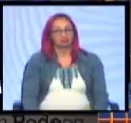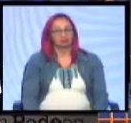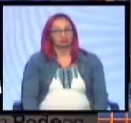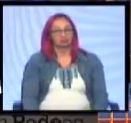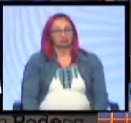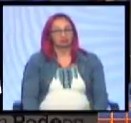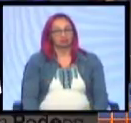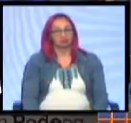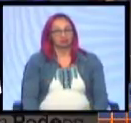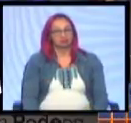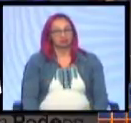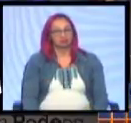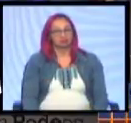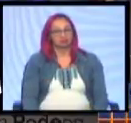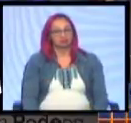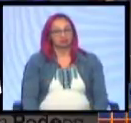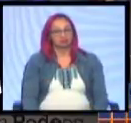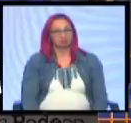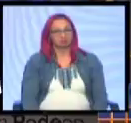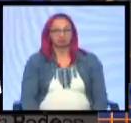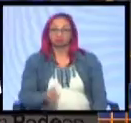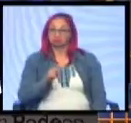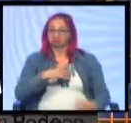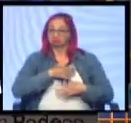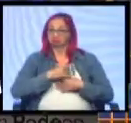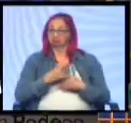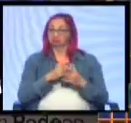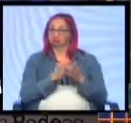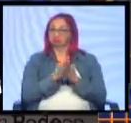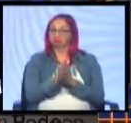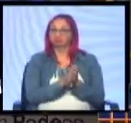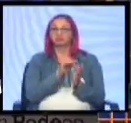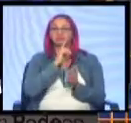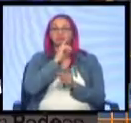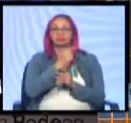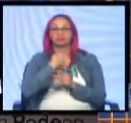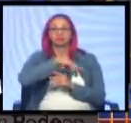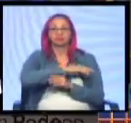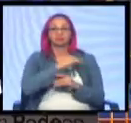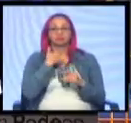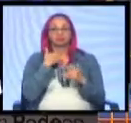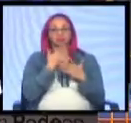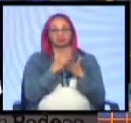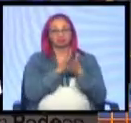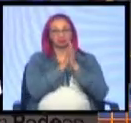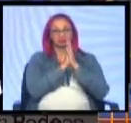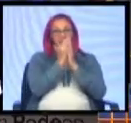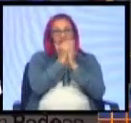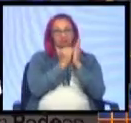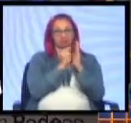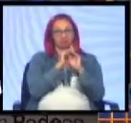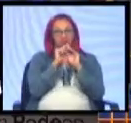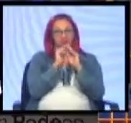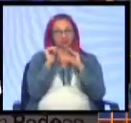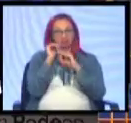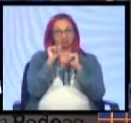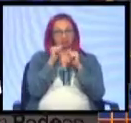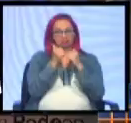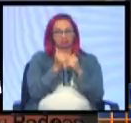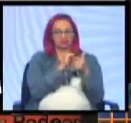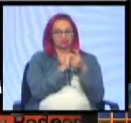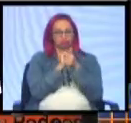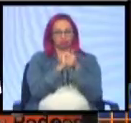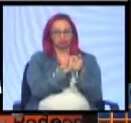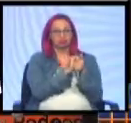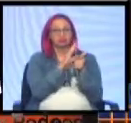¿Qué le parece? Sí, es una pregunta muy interesante. Sí, efectivamente nosotros hemos tenido solicitudes de varias asociaciones